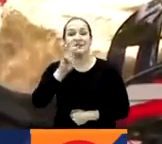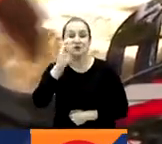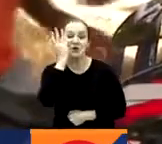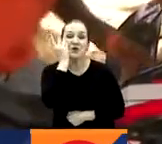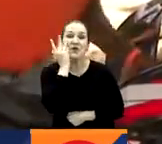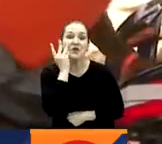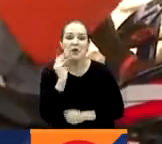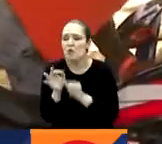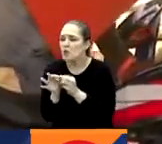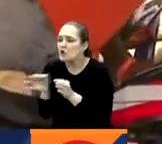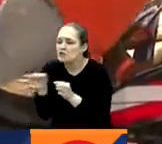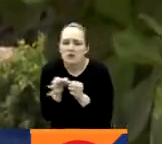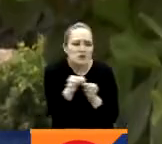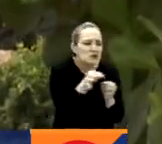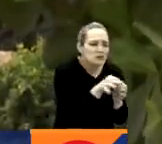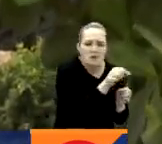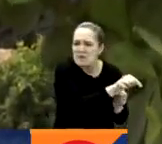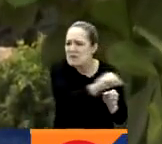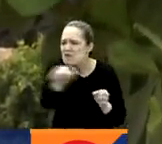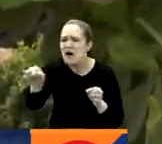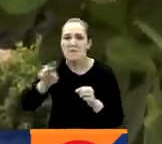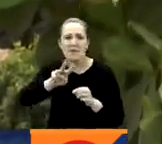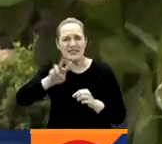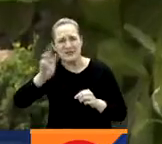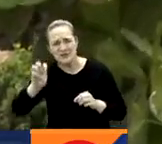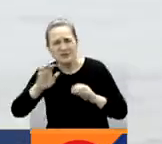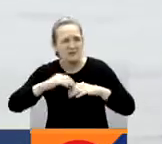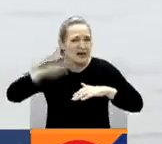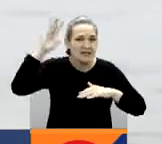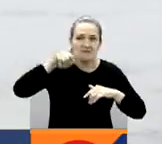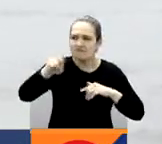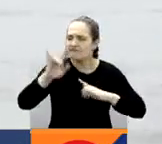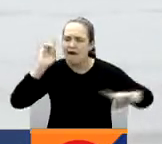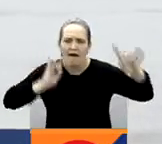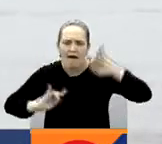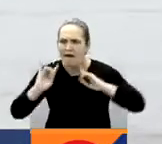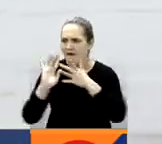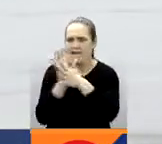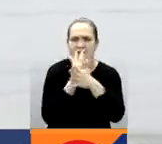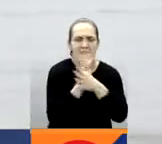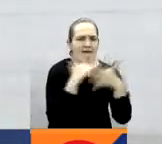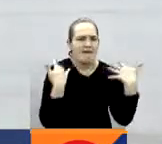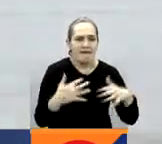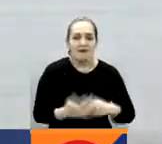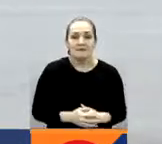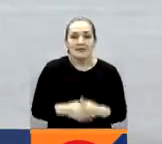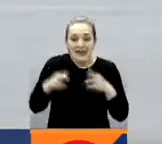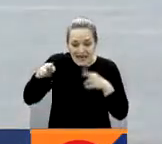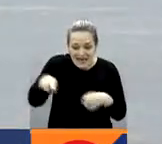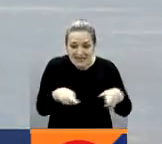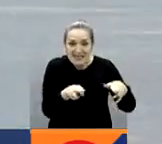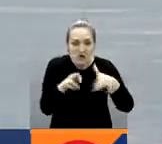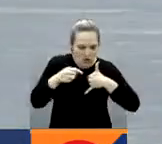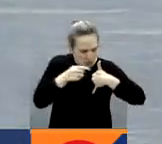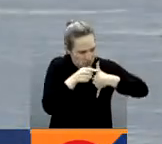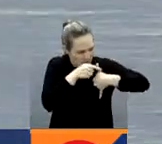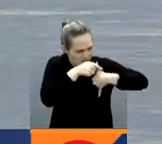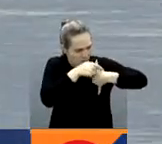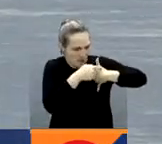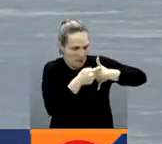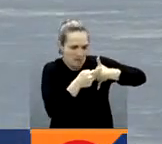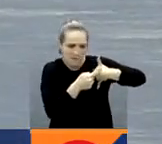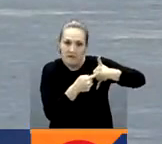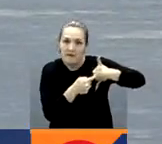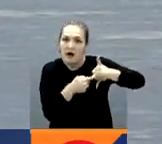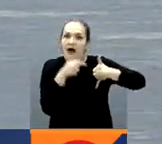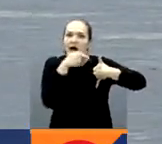menos 28 municipios llenos de historias y sonidos. El río Magdalena básicamente es el componente humano, las sociedades,